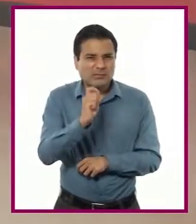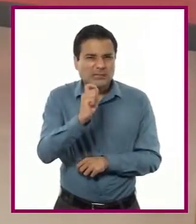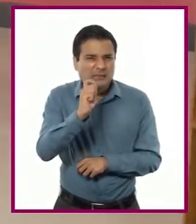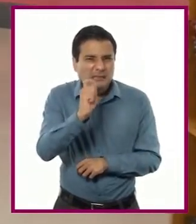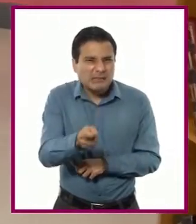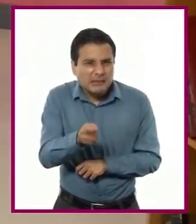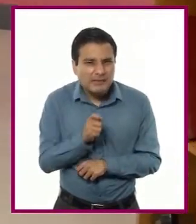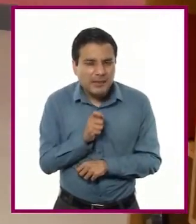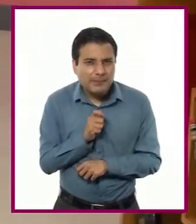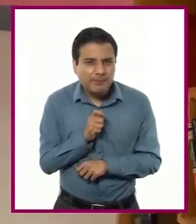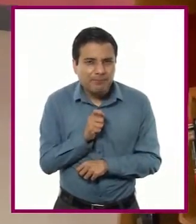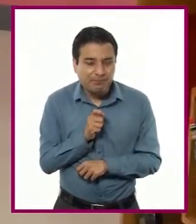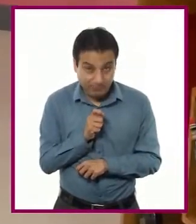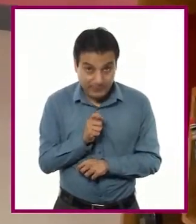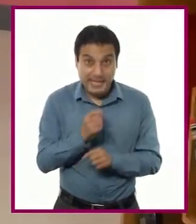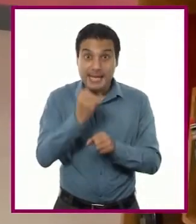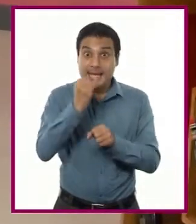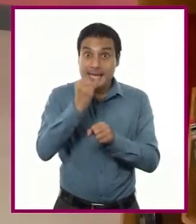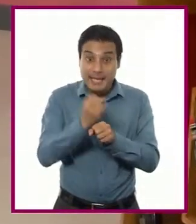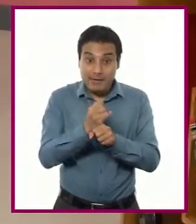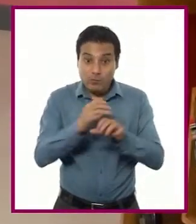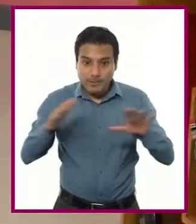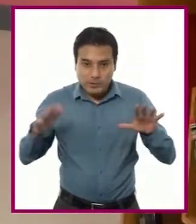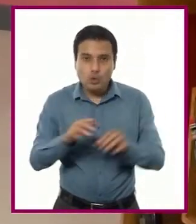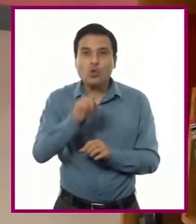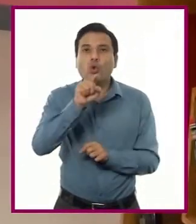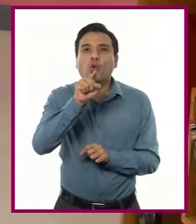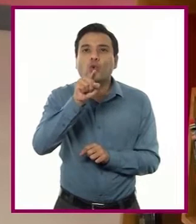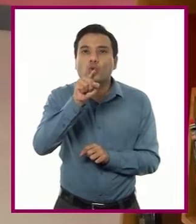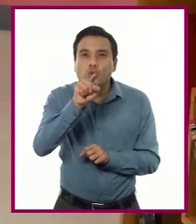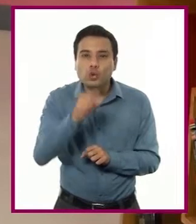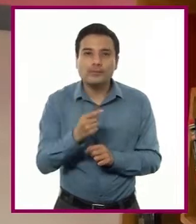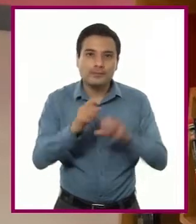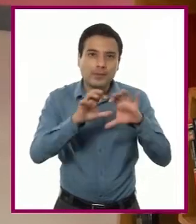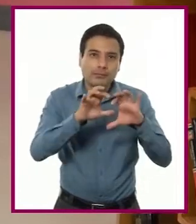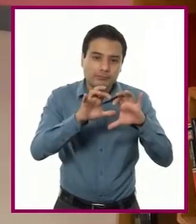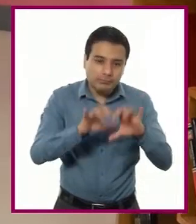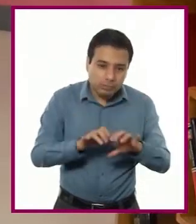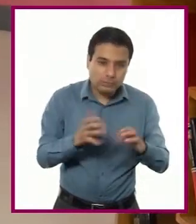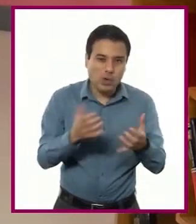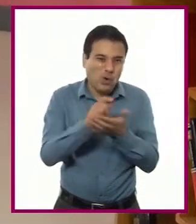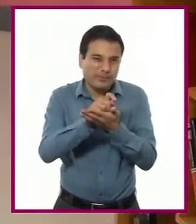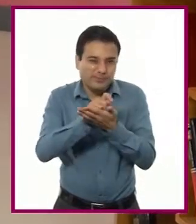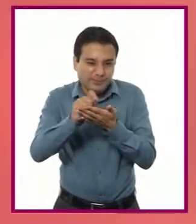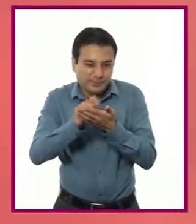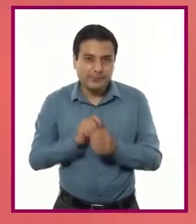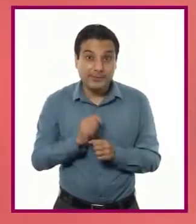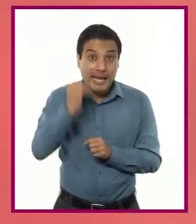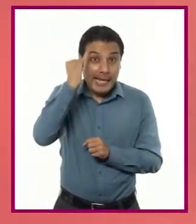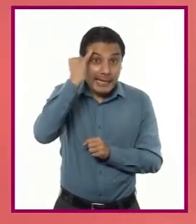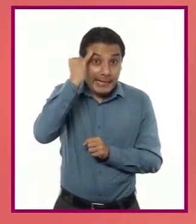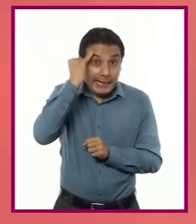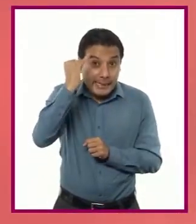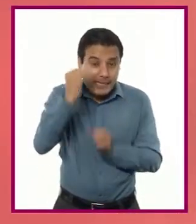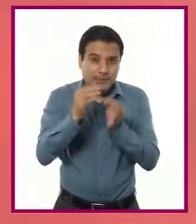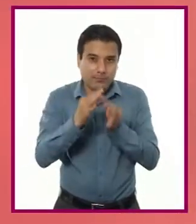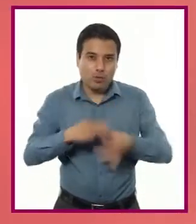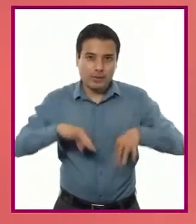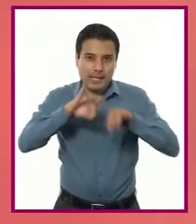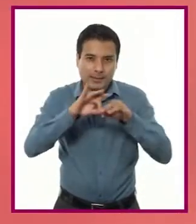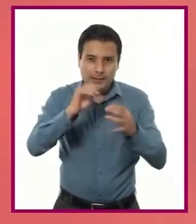organizar información en informes, es decir, localizar las ideas principales y secundarias en un